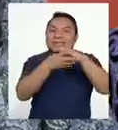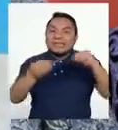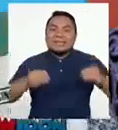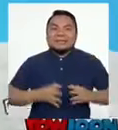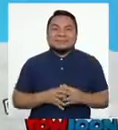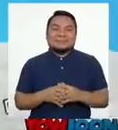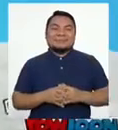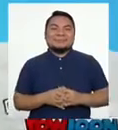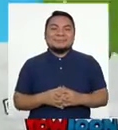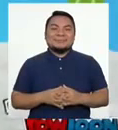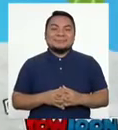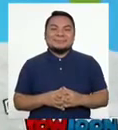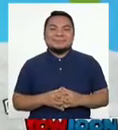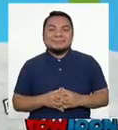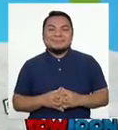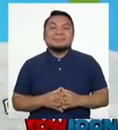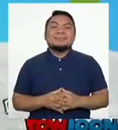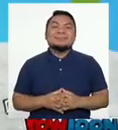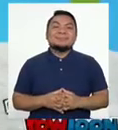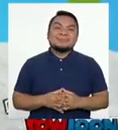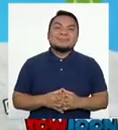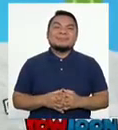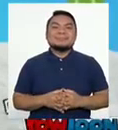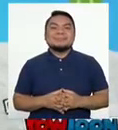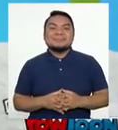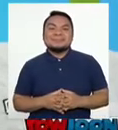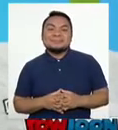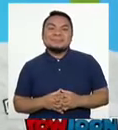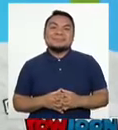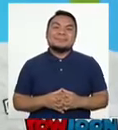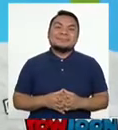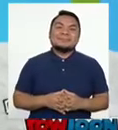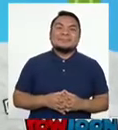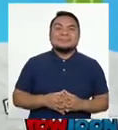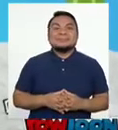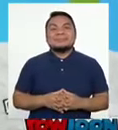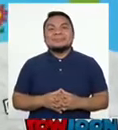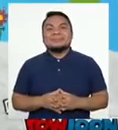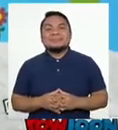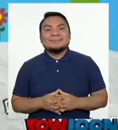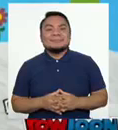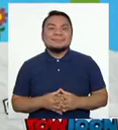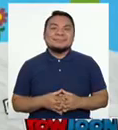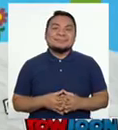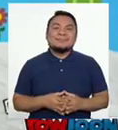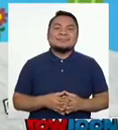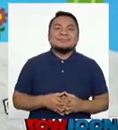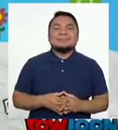Thank you.